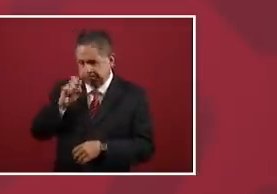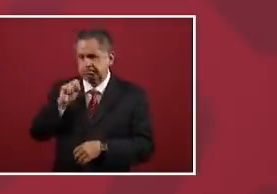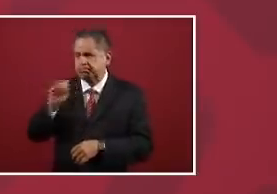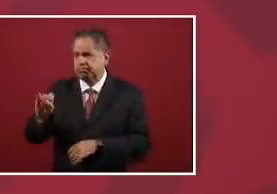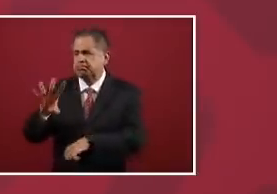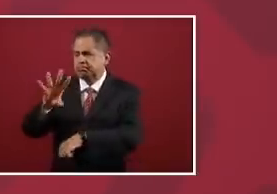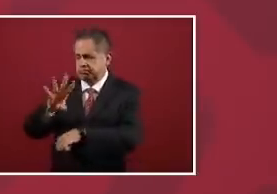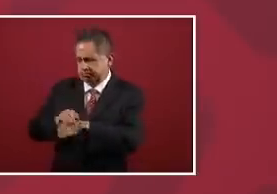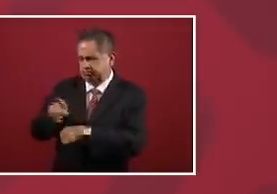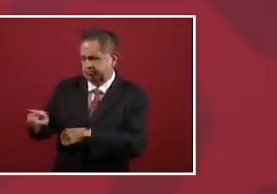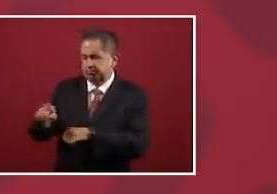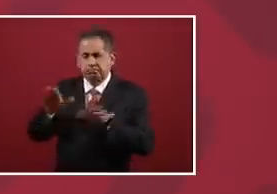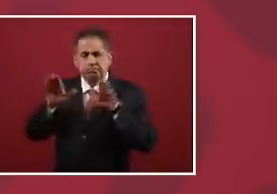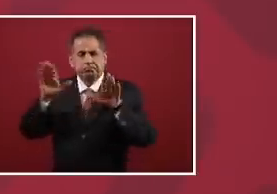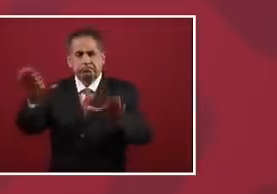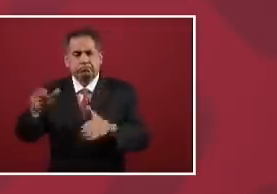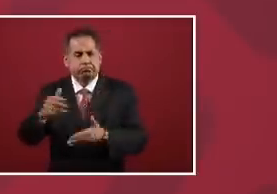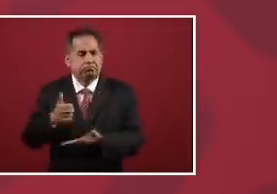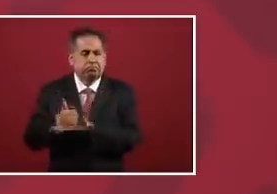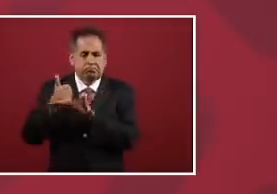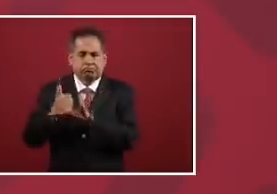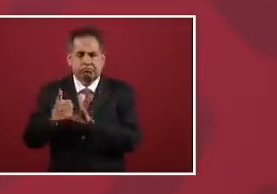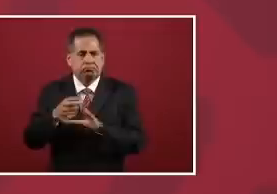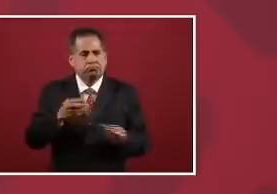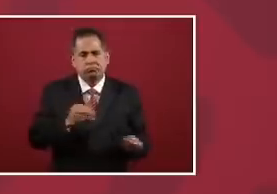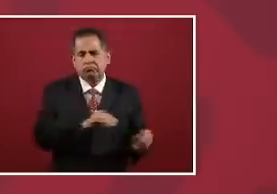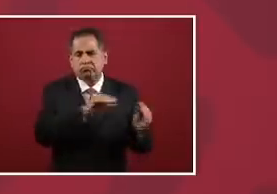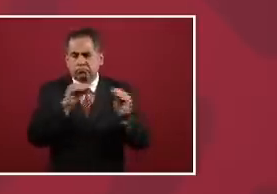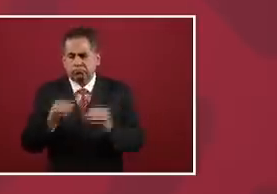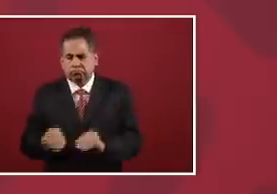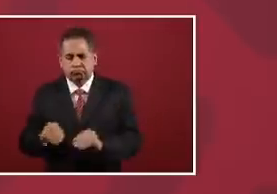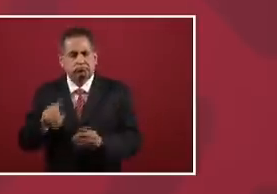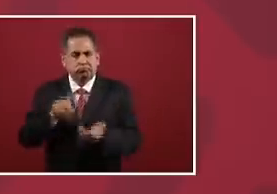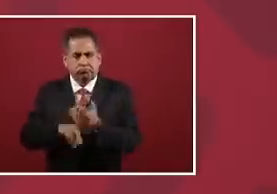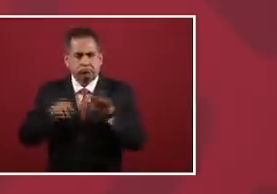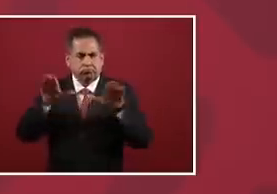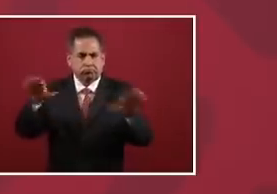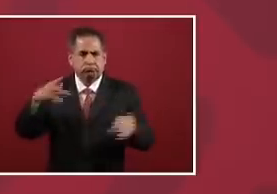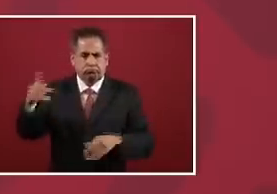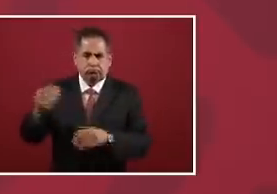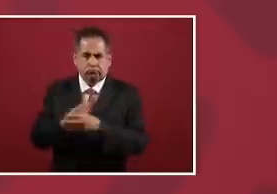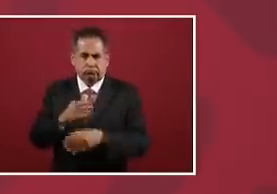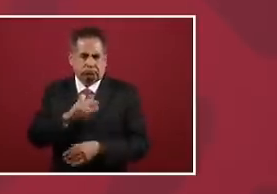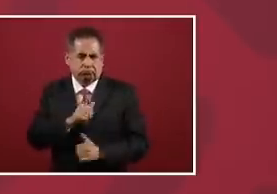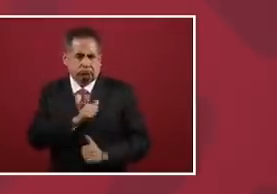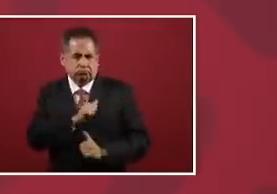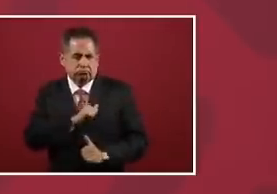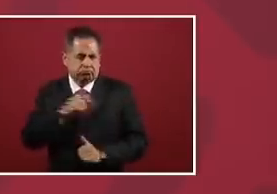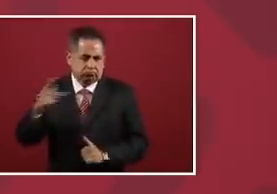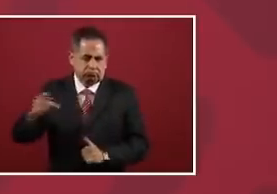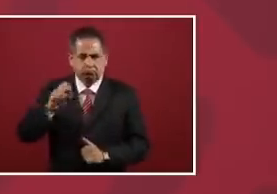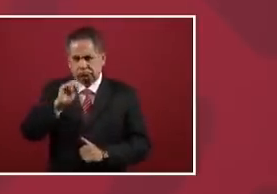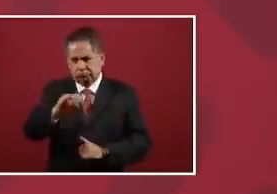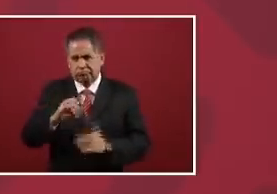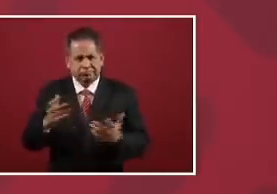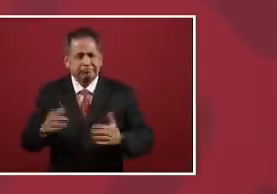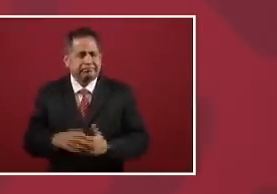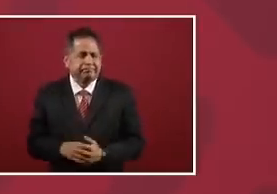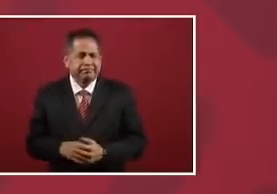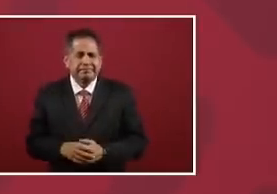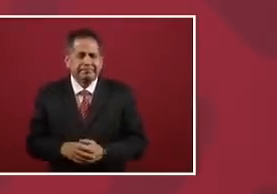autoriza lo del traslado en un avión de la Fuerza Aérea. Porque